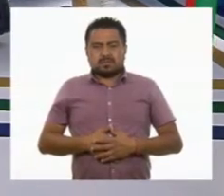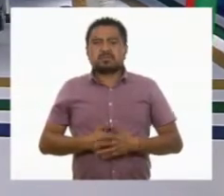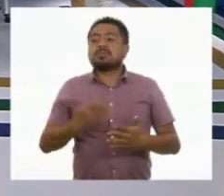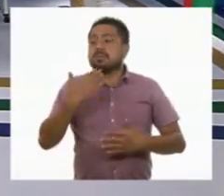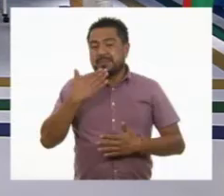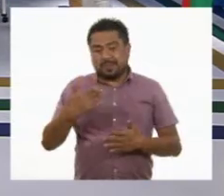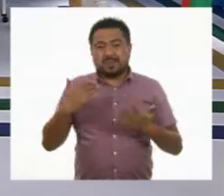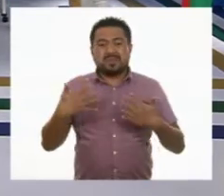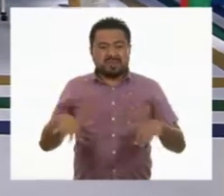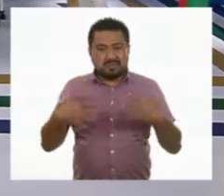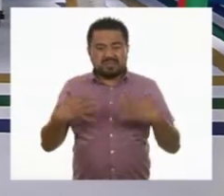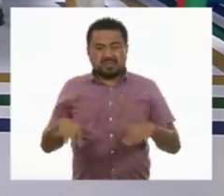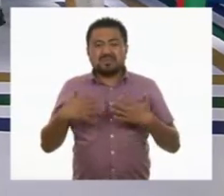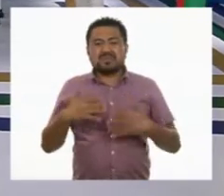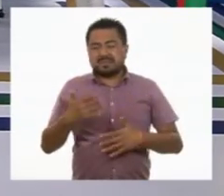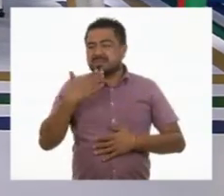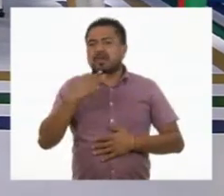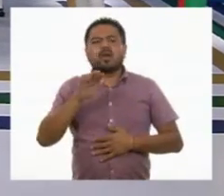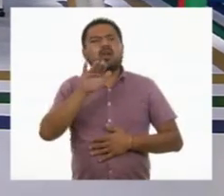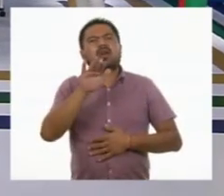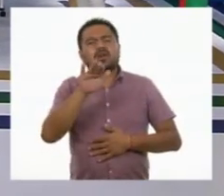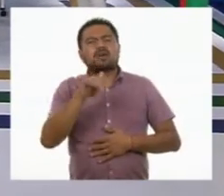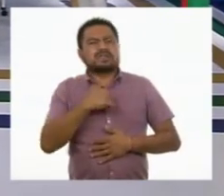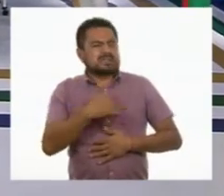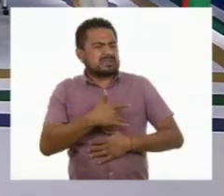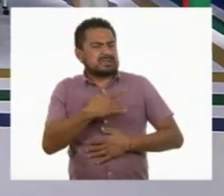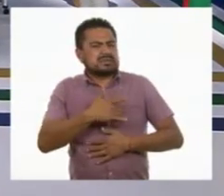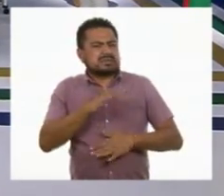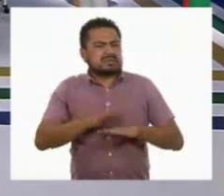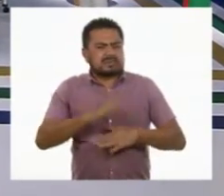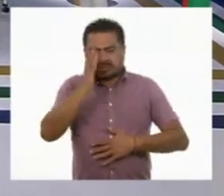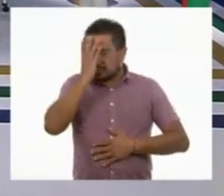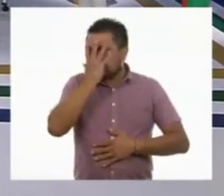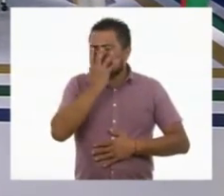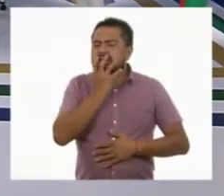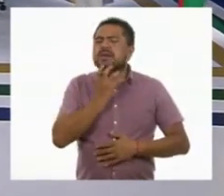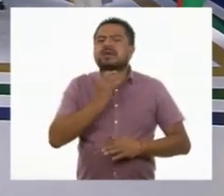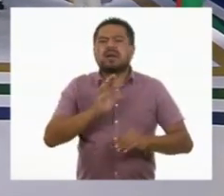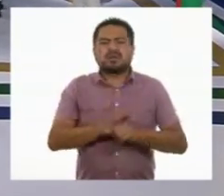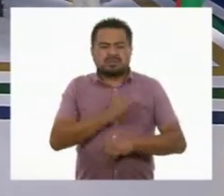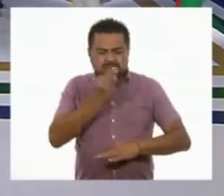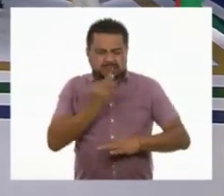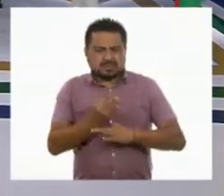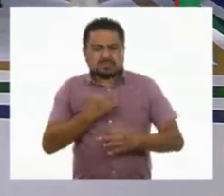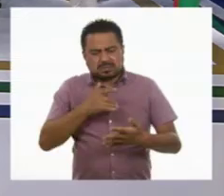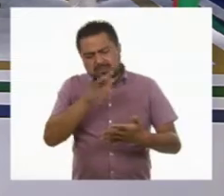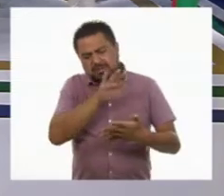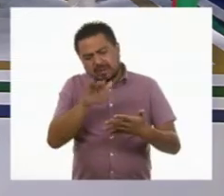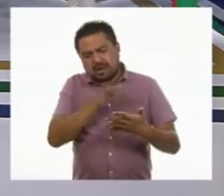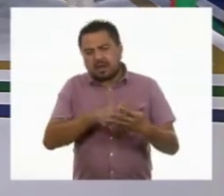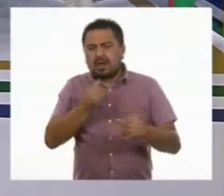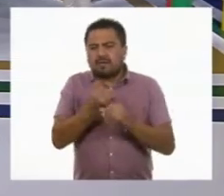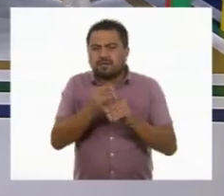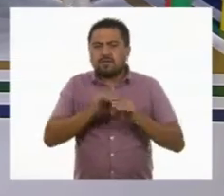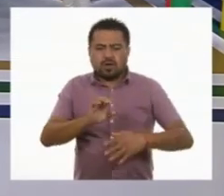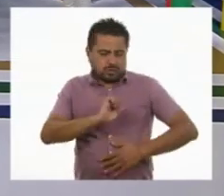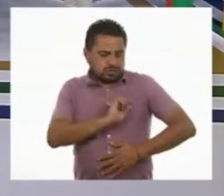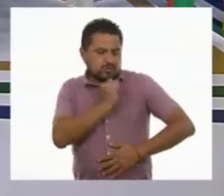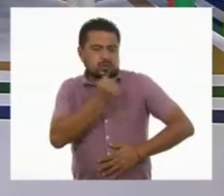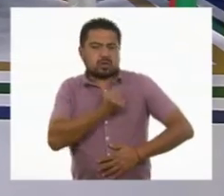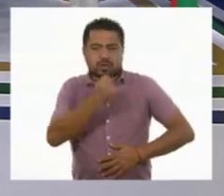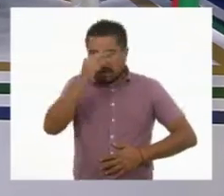Muy bien, eso, chico. Oigan, también me siento muy triste porque hemos estado leyendo el informe de nutrición de